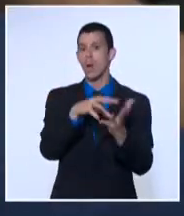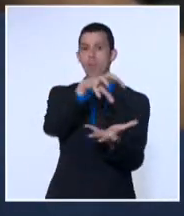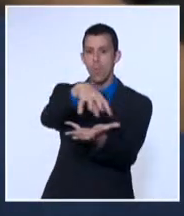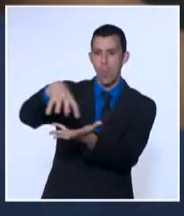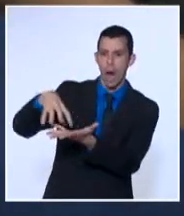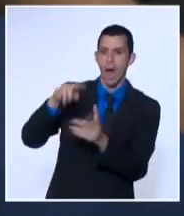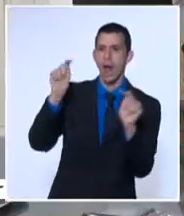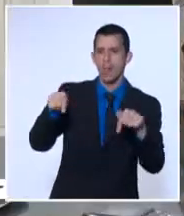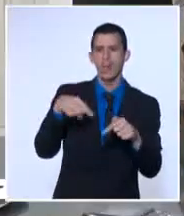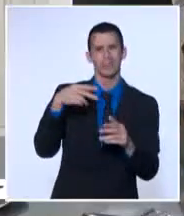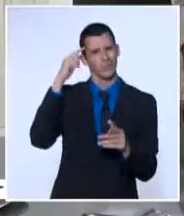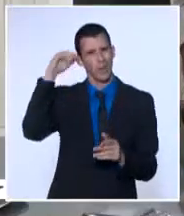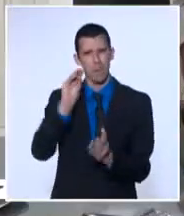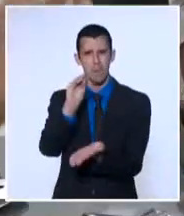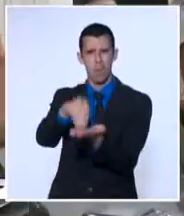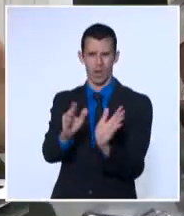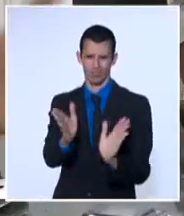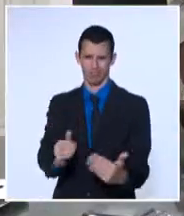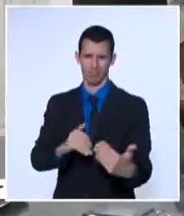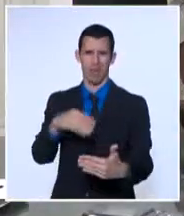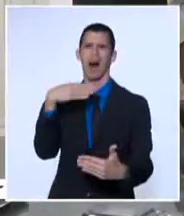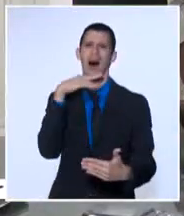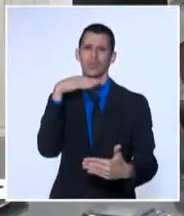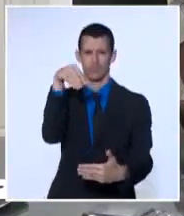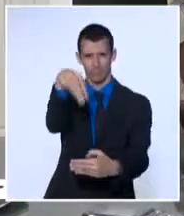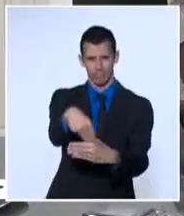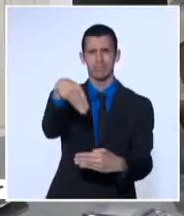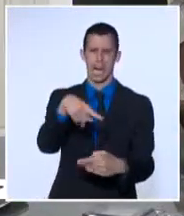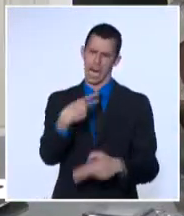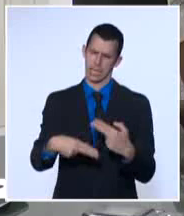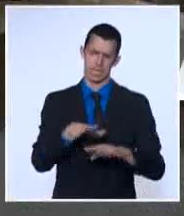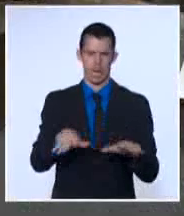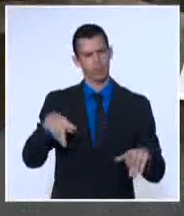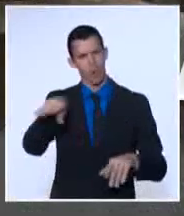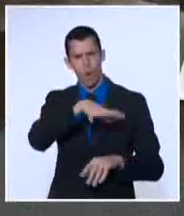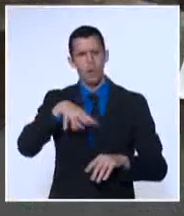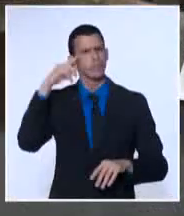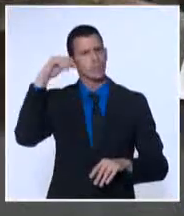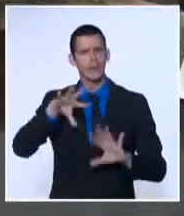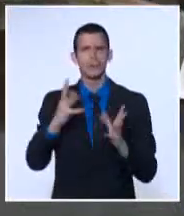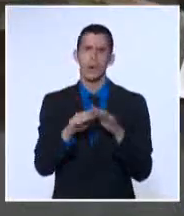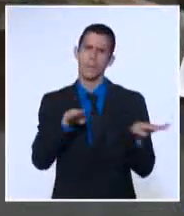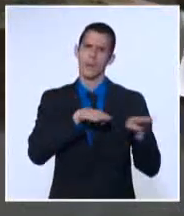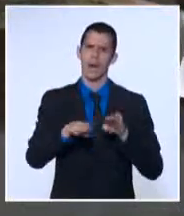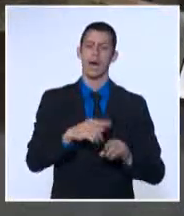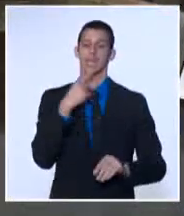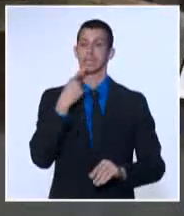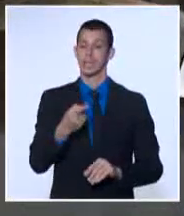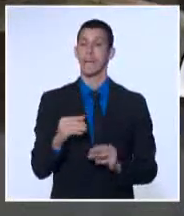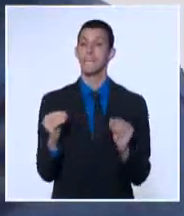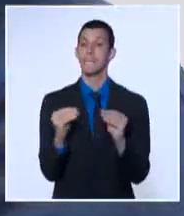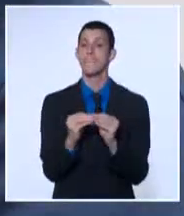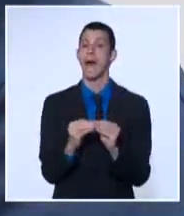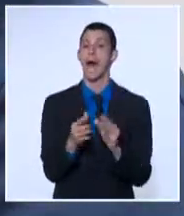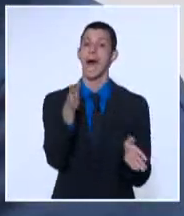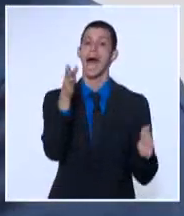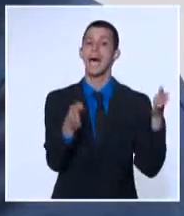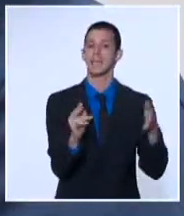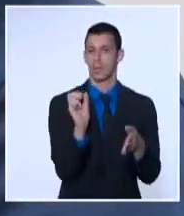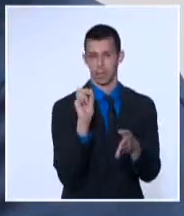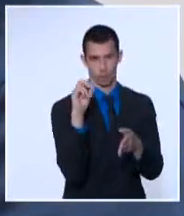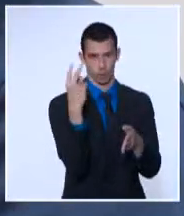electorales. Explicó que el proceso se desarrolló en dos etapas y reconoció la capacitación del personal en los